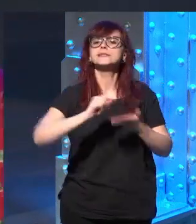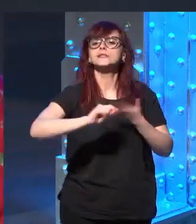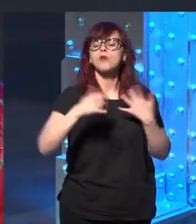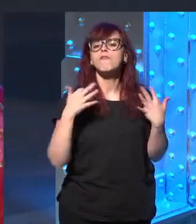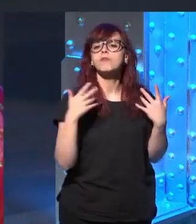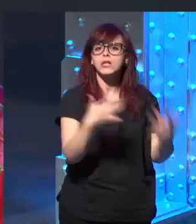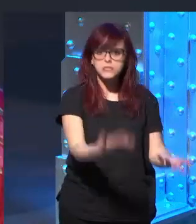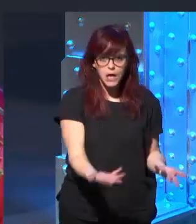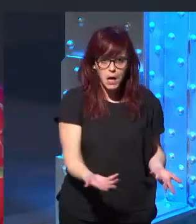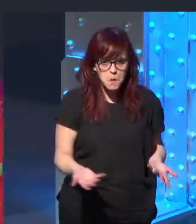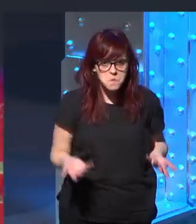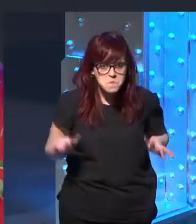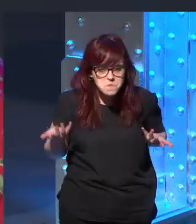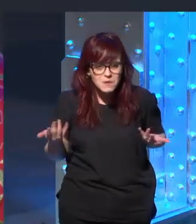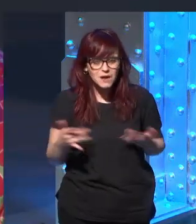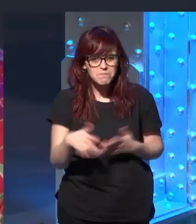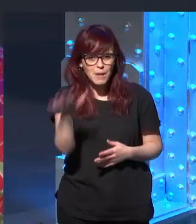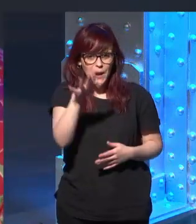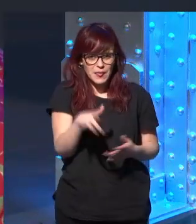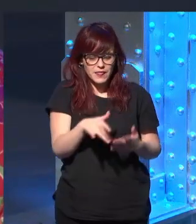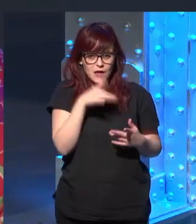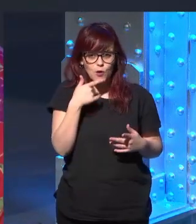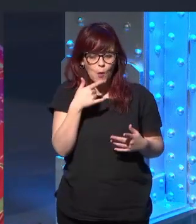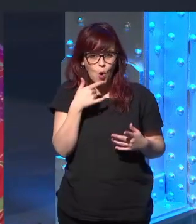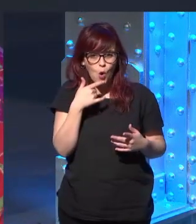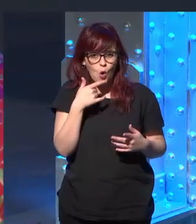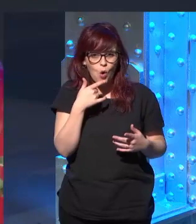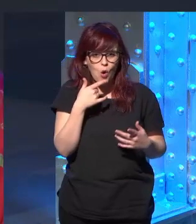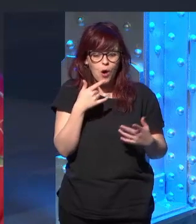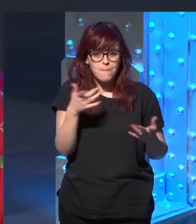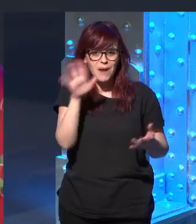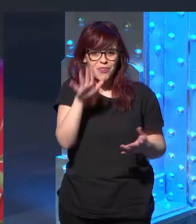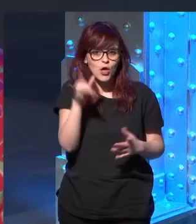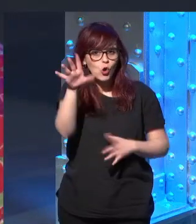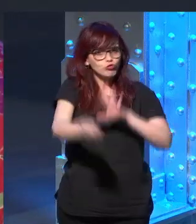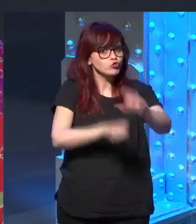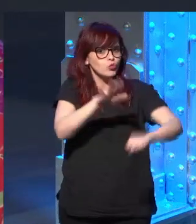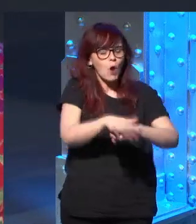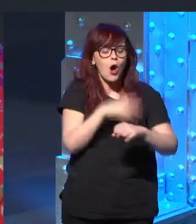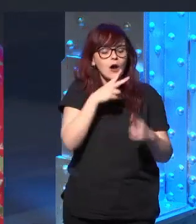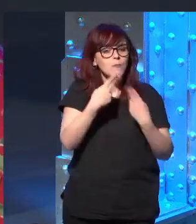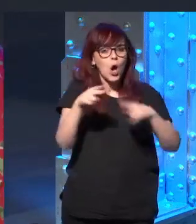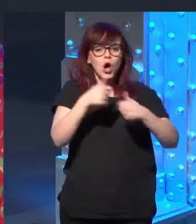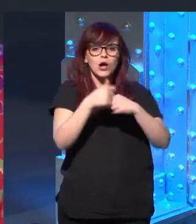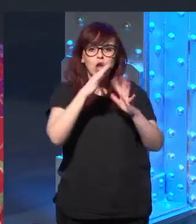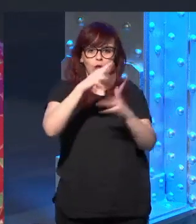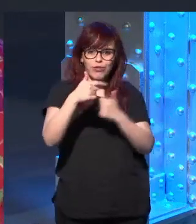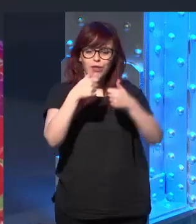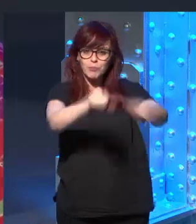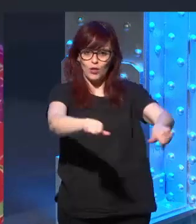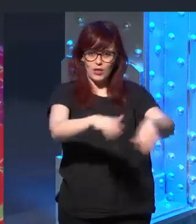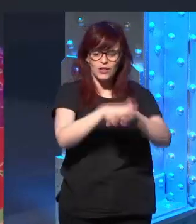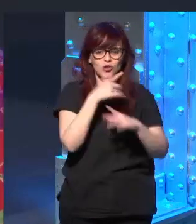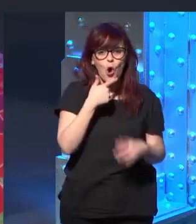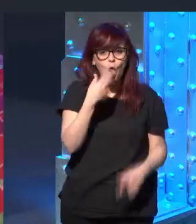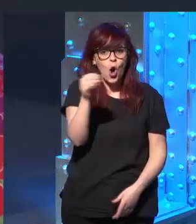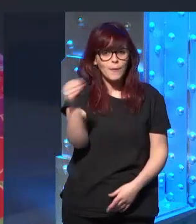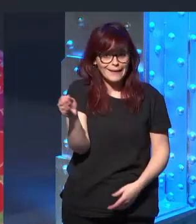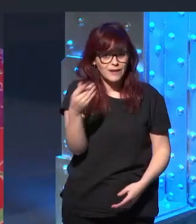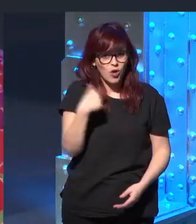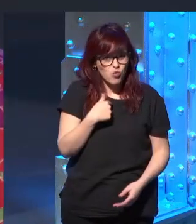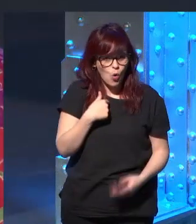fresca? Como casi nos estamos convirtiendo casi en objetos de consumo, somos noticiables. Bueno, digo yo llevo siendo joven